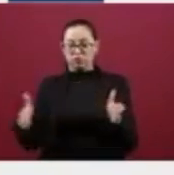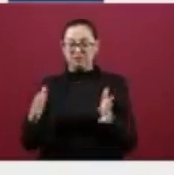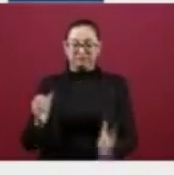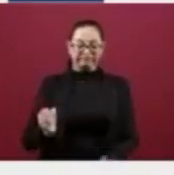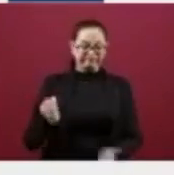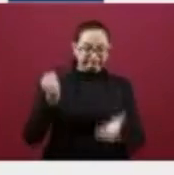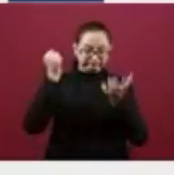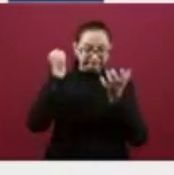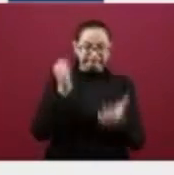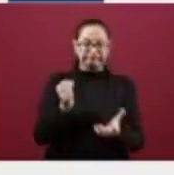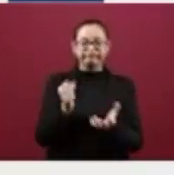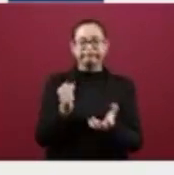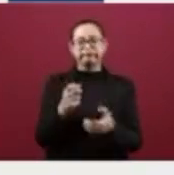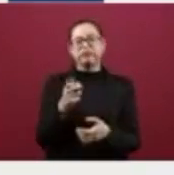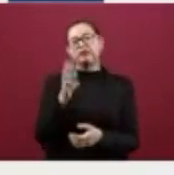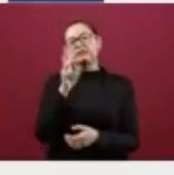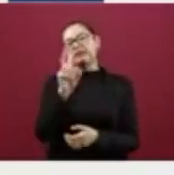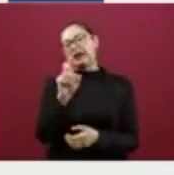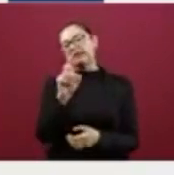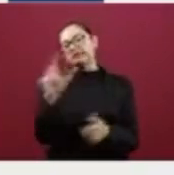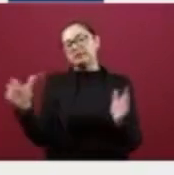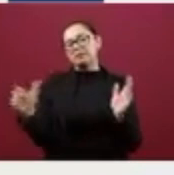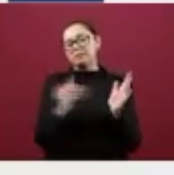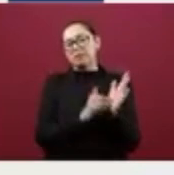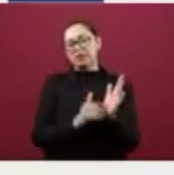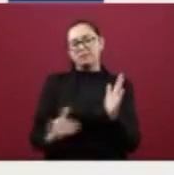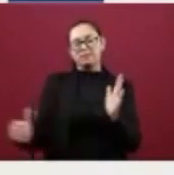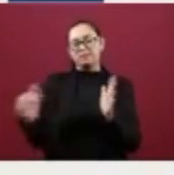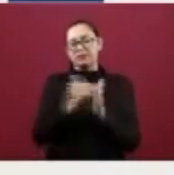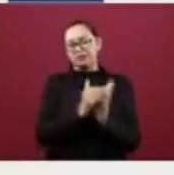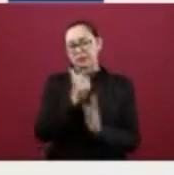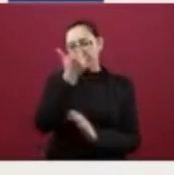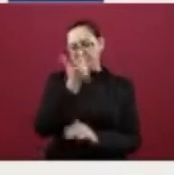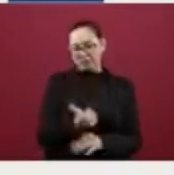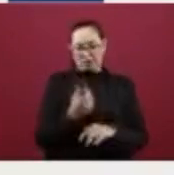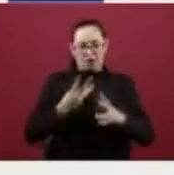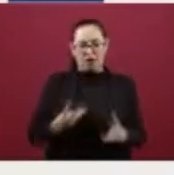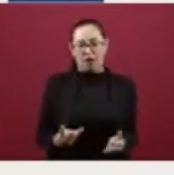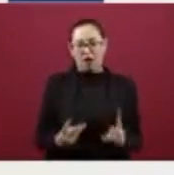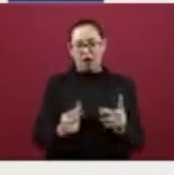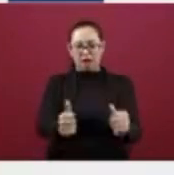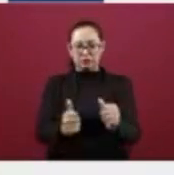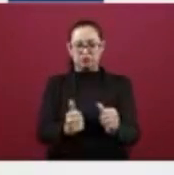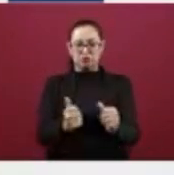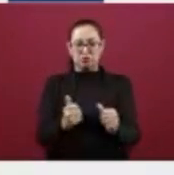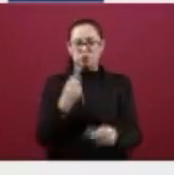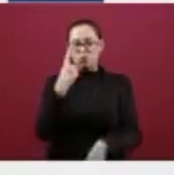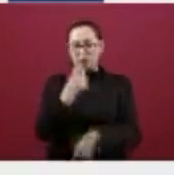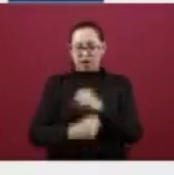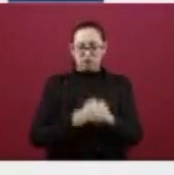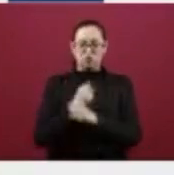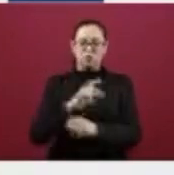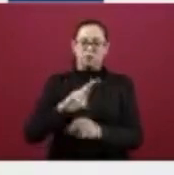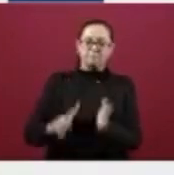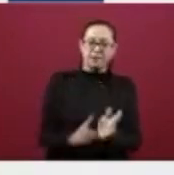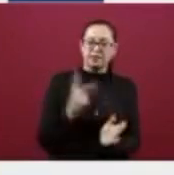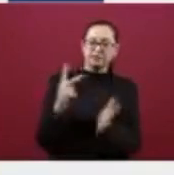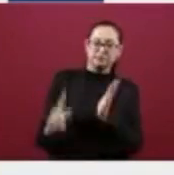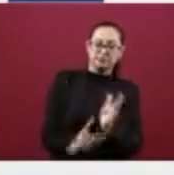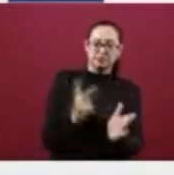inversión del orden de más de 30 mil millones de pesos por año. Podríamos